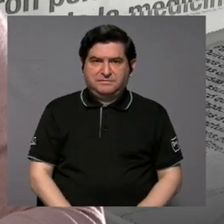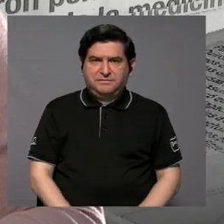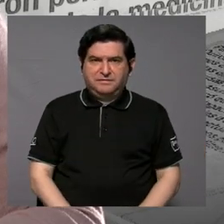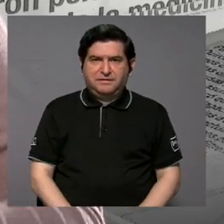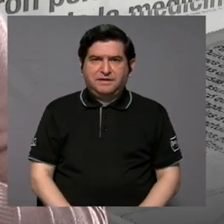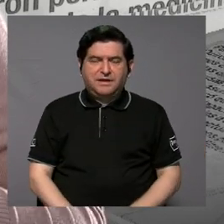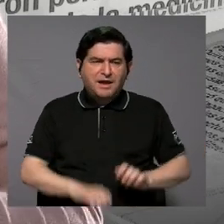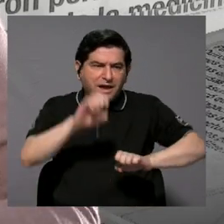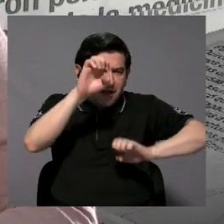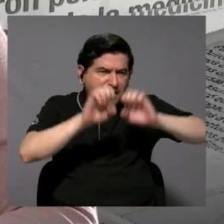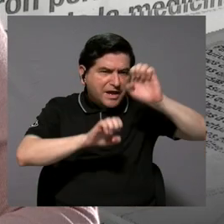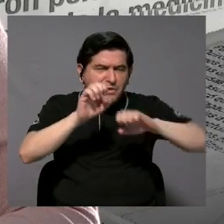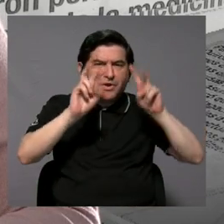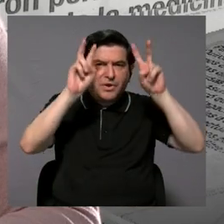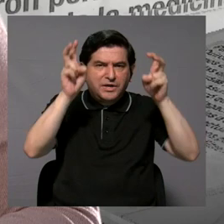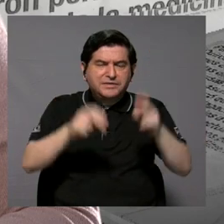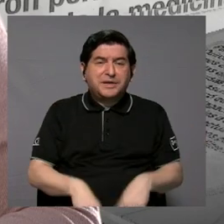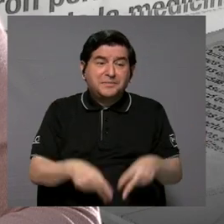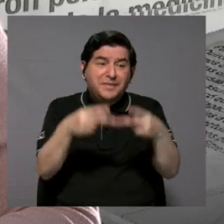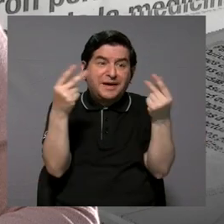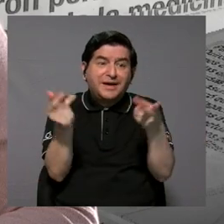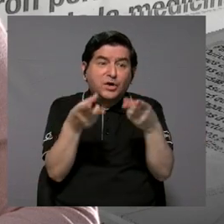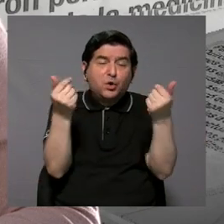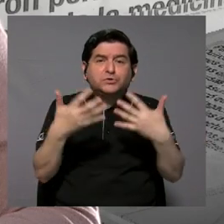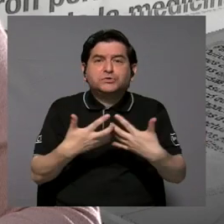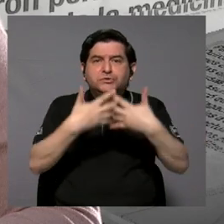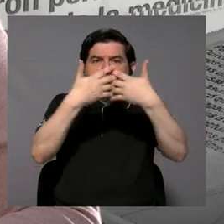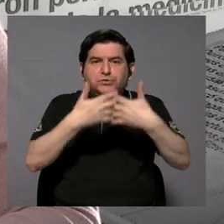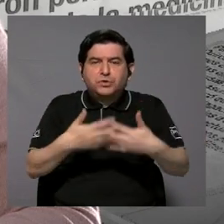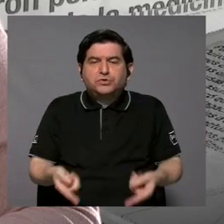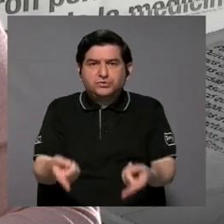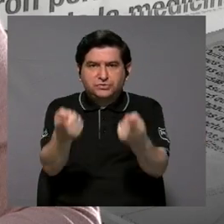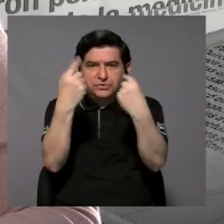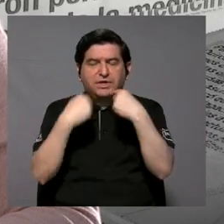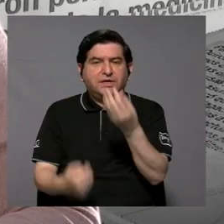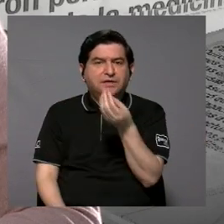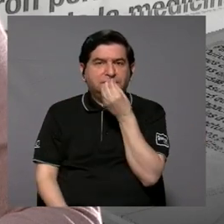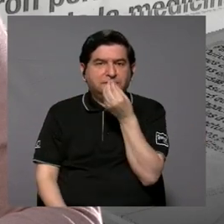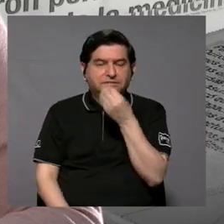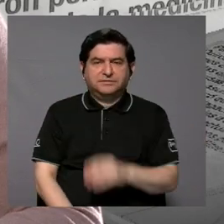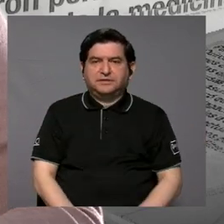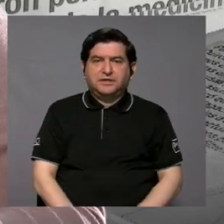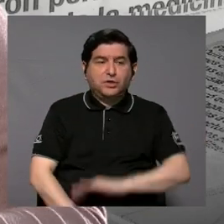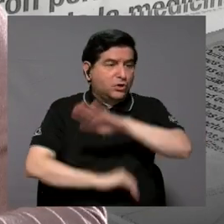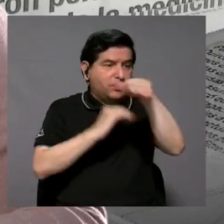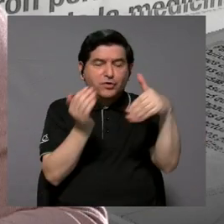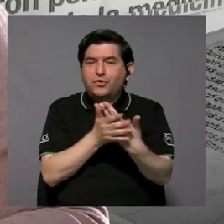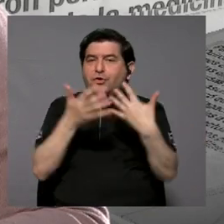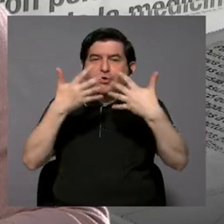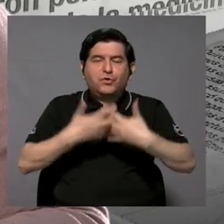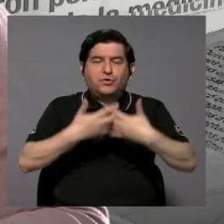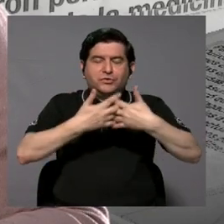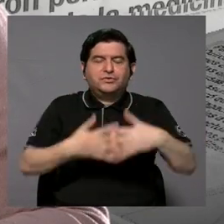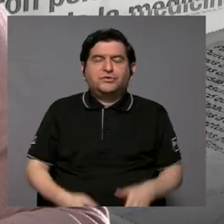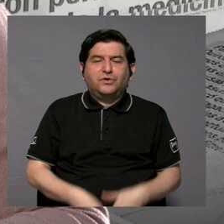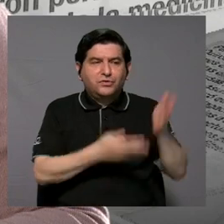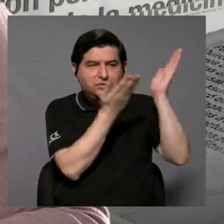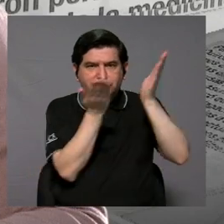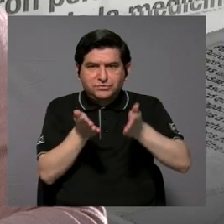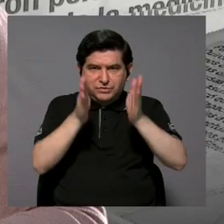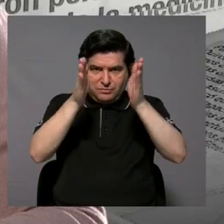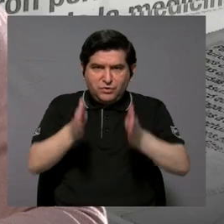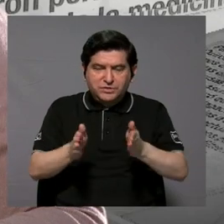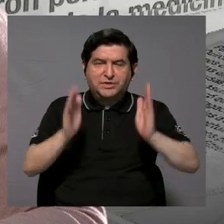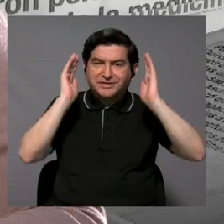incluso hay que valorar que hay un tema ahí de costos para las empresas que están trayendo los alimentos. No todas las empresas que importan